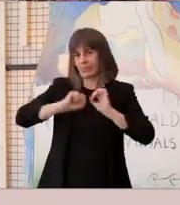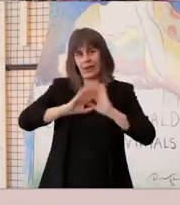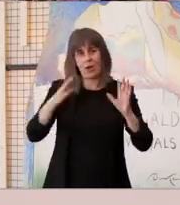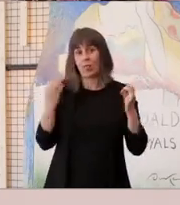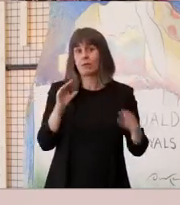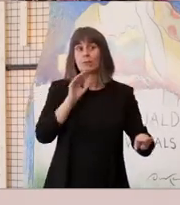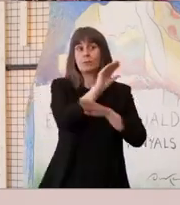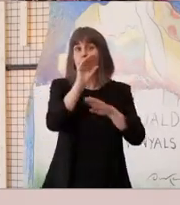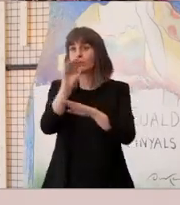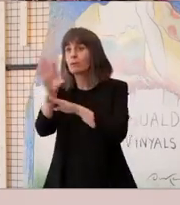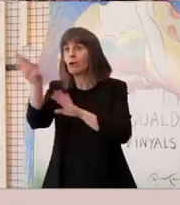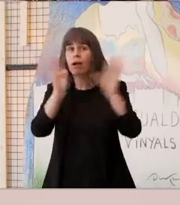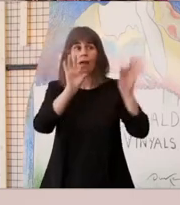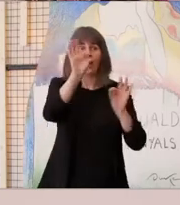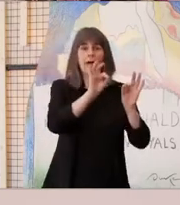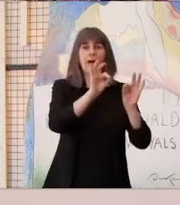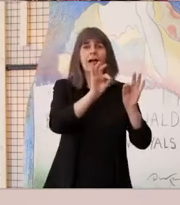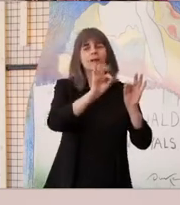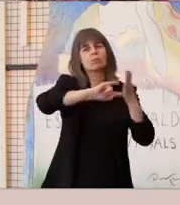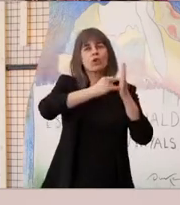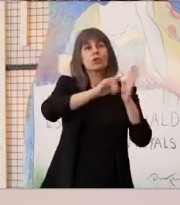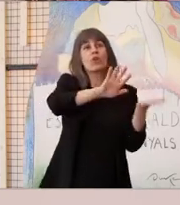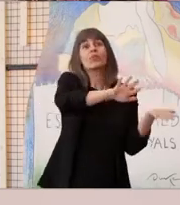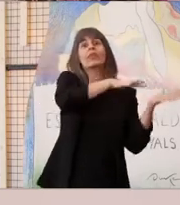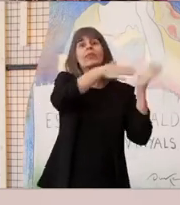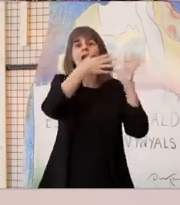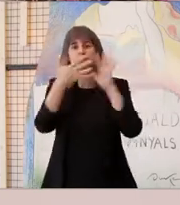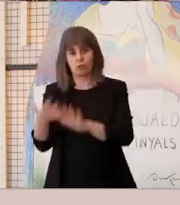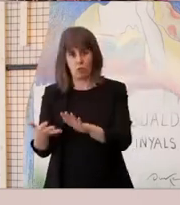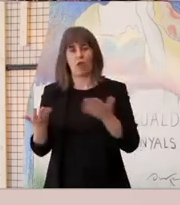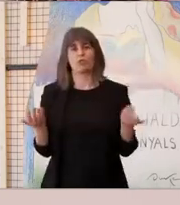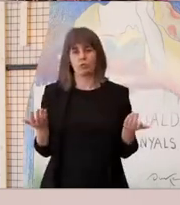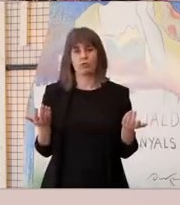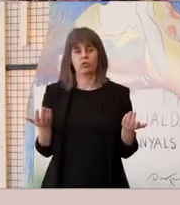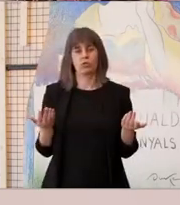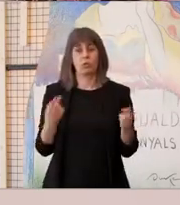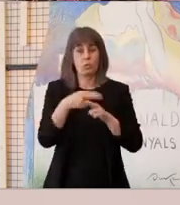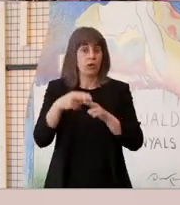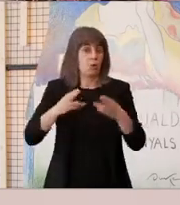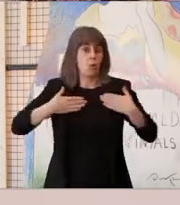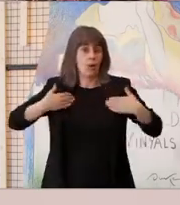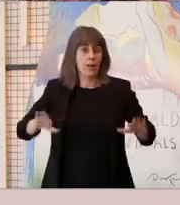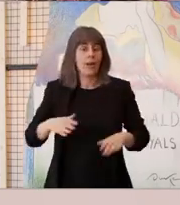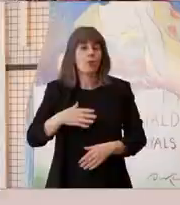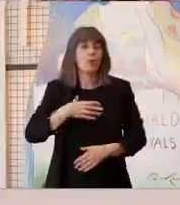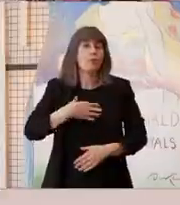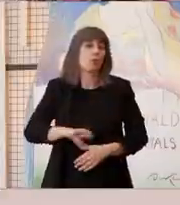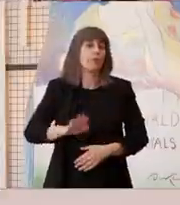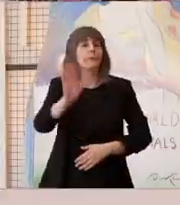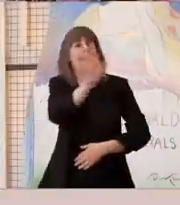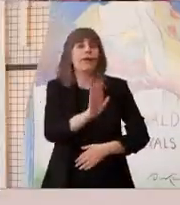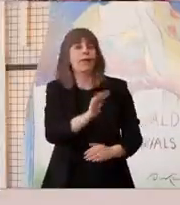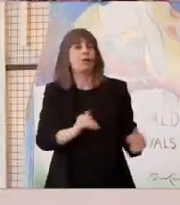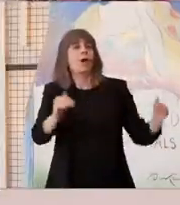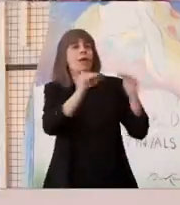financiar aquello que sea transformador no cualquier política que pueda pues parecer que es de